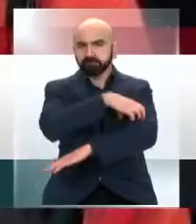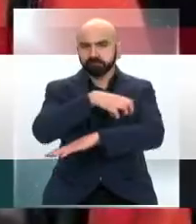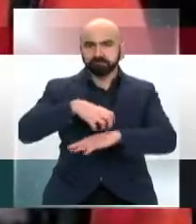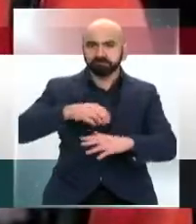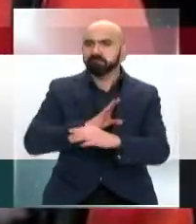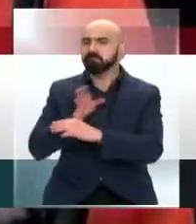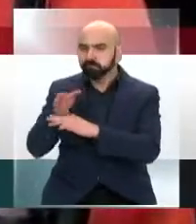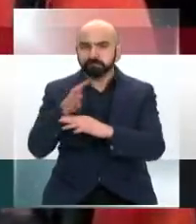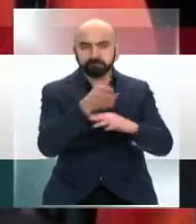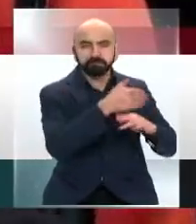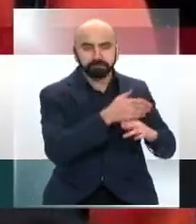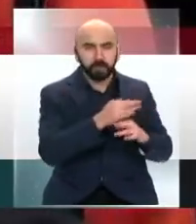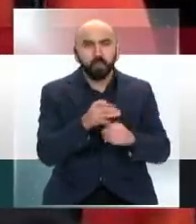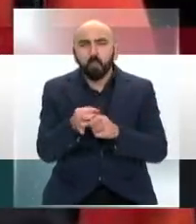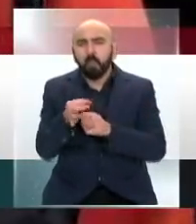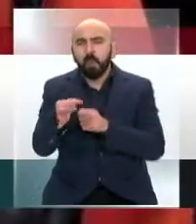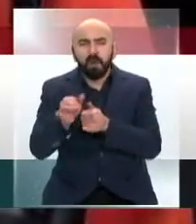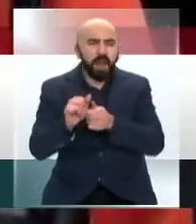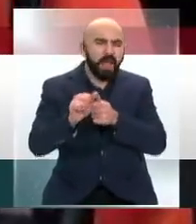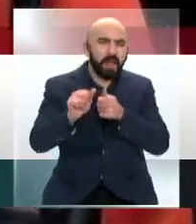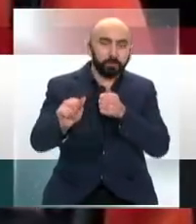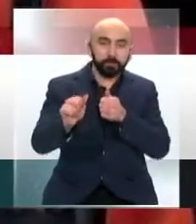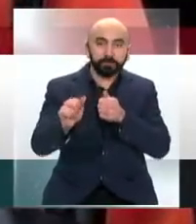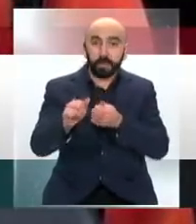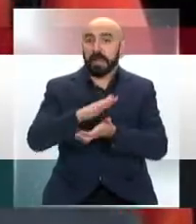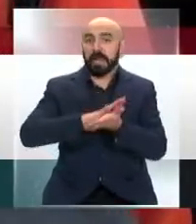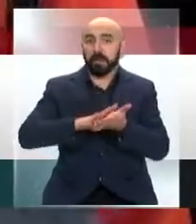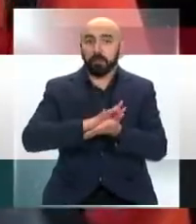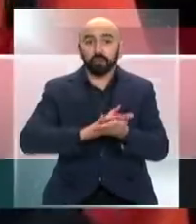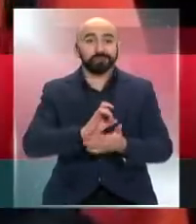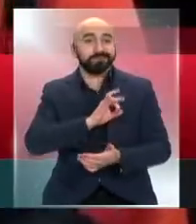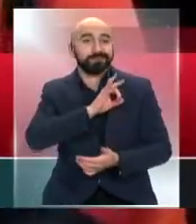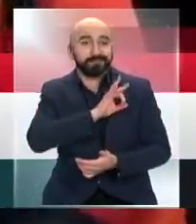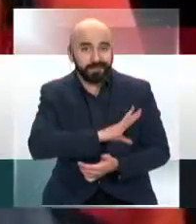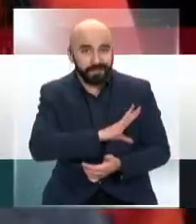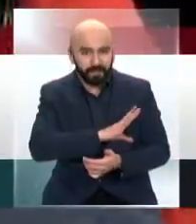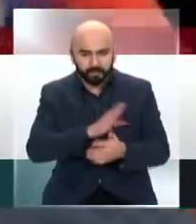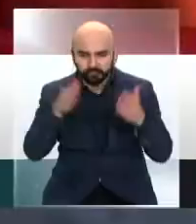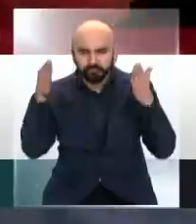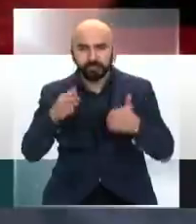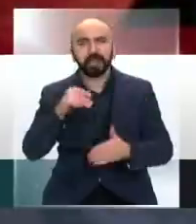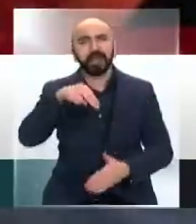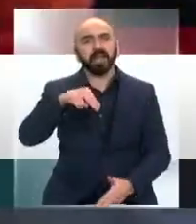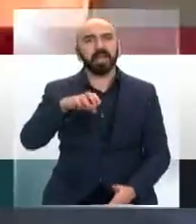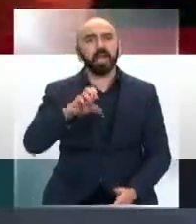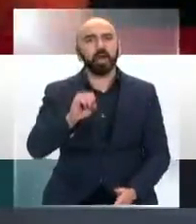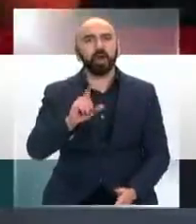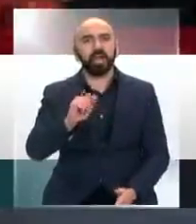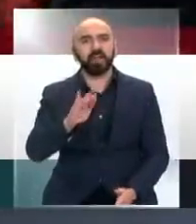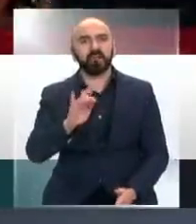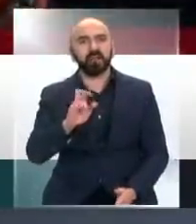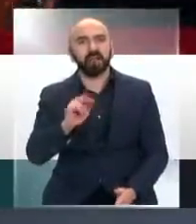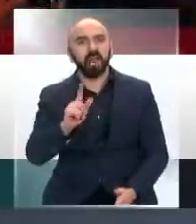pueblos más recónditos, que si Chile fue la cuna del neoliberalismo, también será su tumba, compañeros.